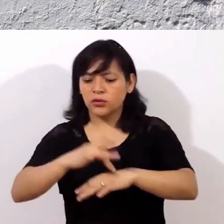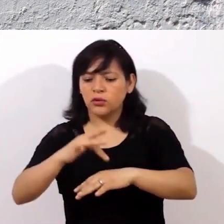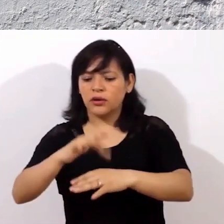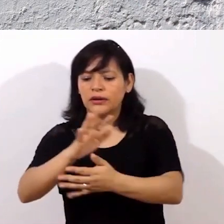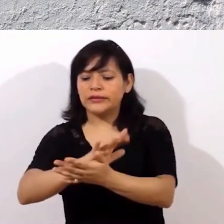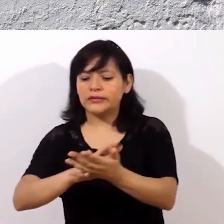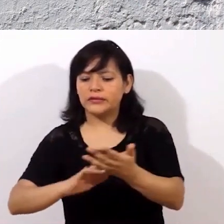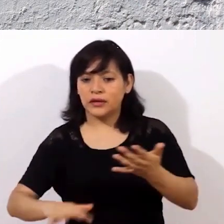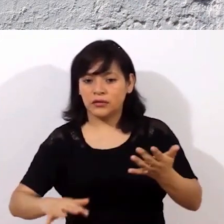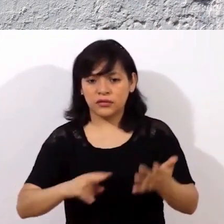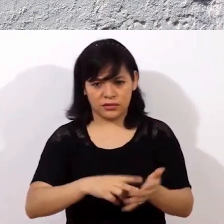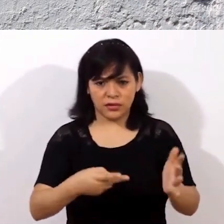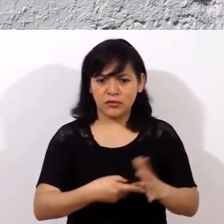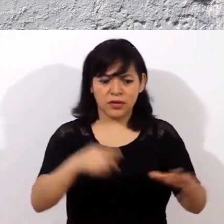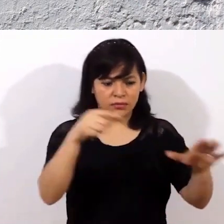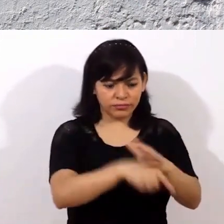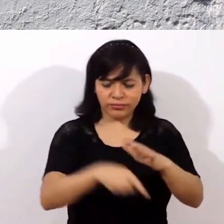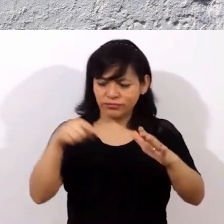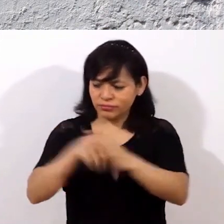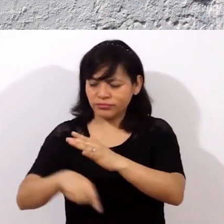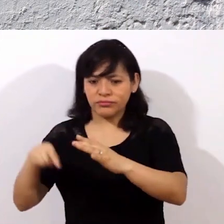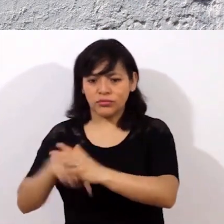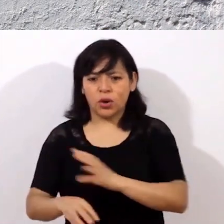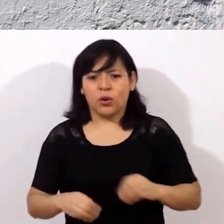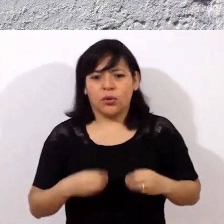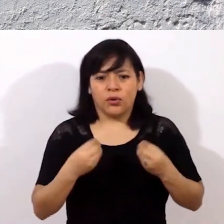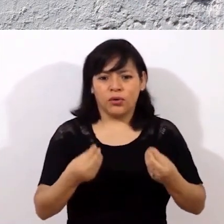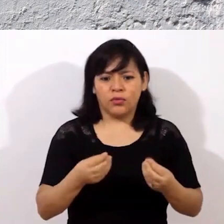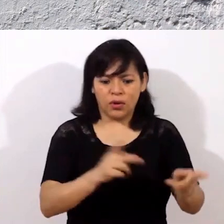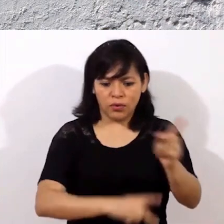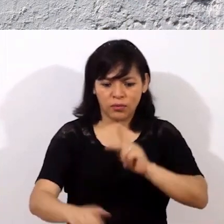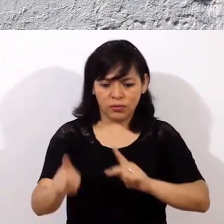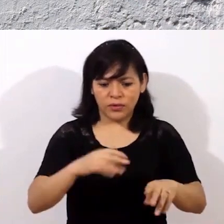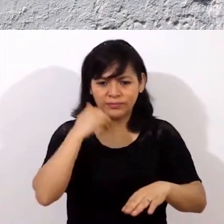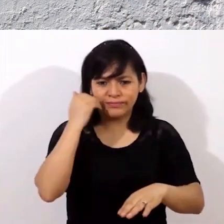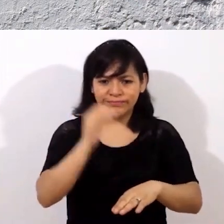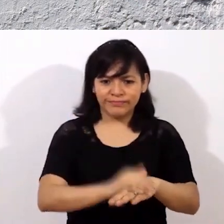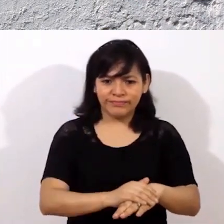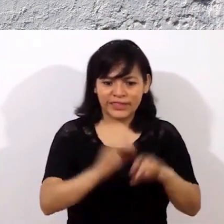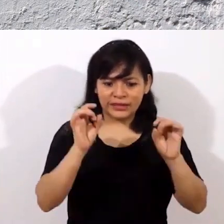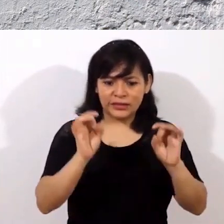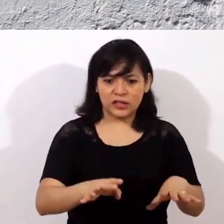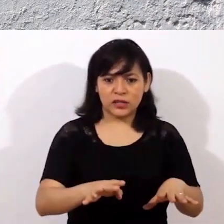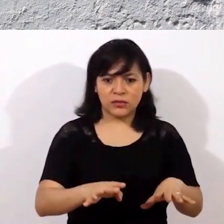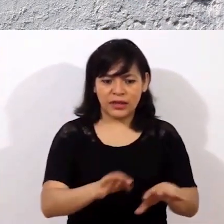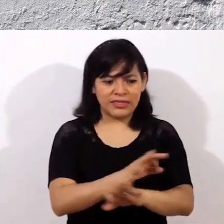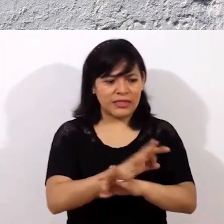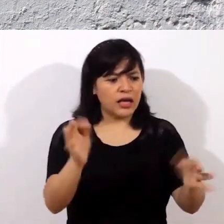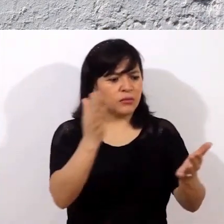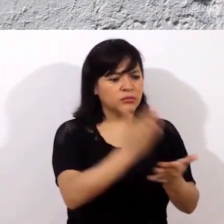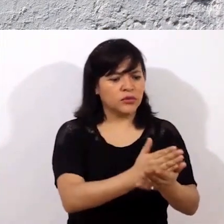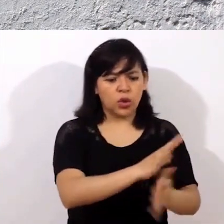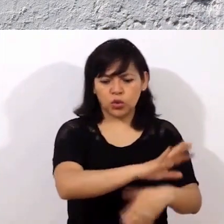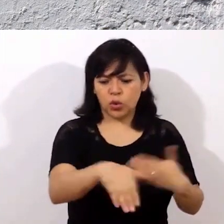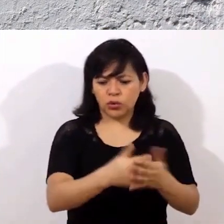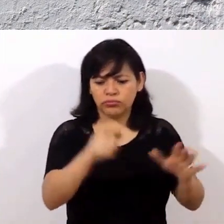y la sangre toca en la sangre. Bueno, es decir, los asesinatos se sucedían uno tras otro sin